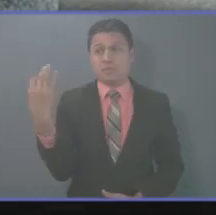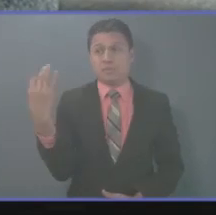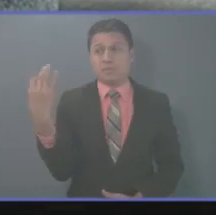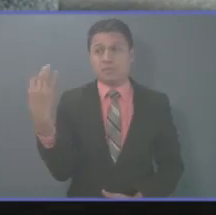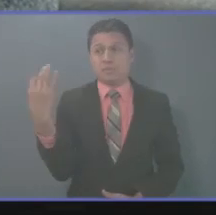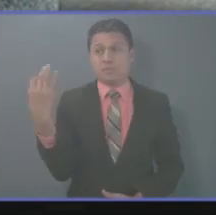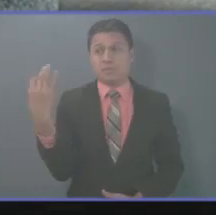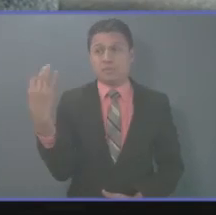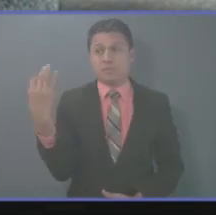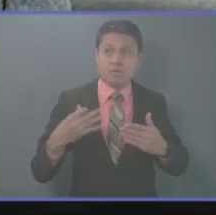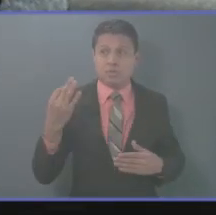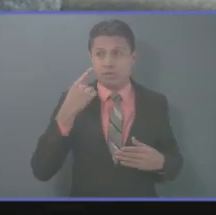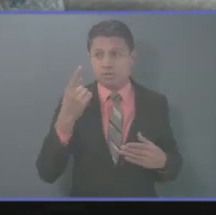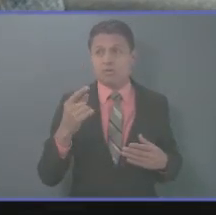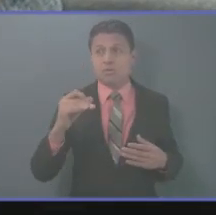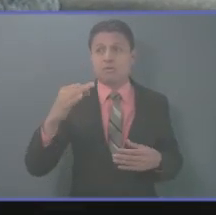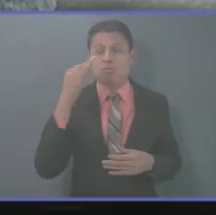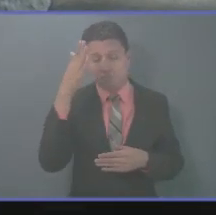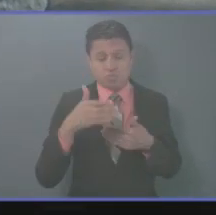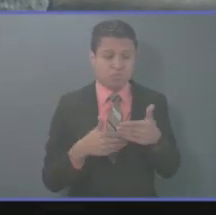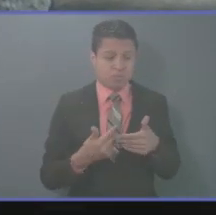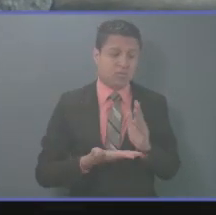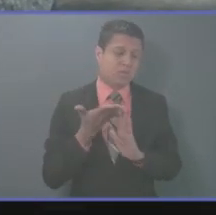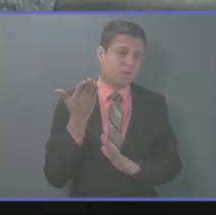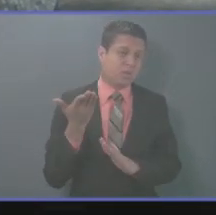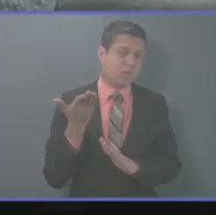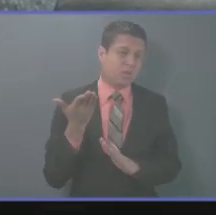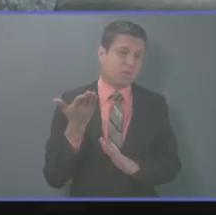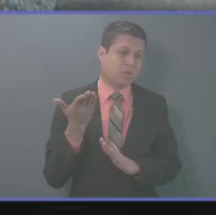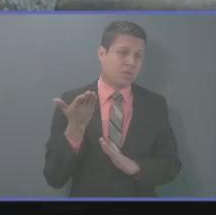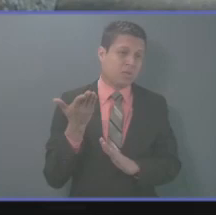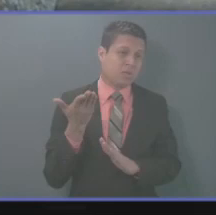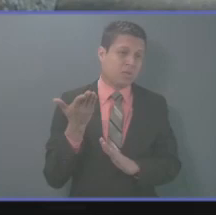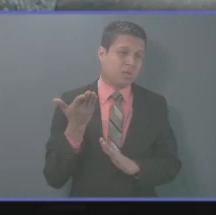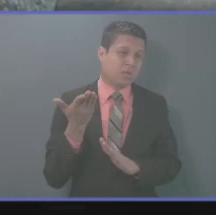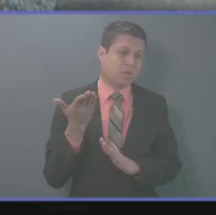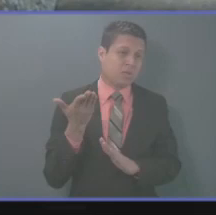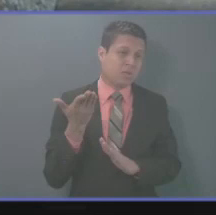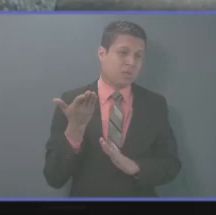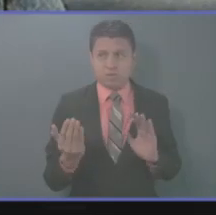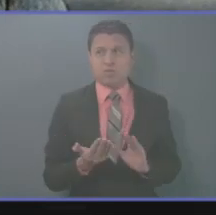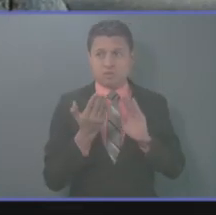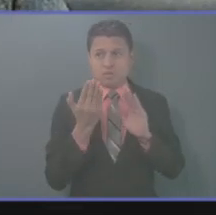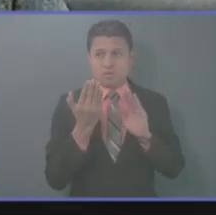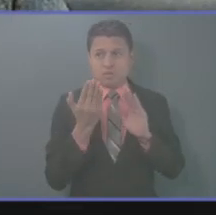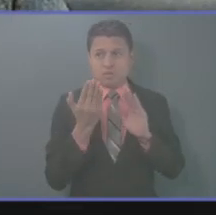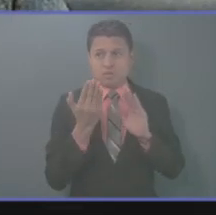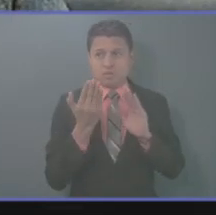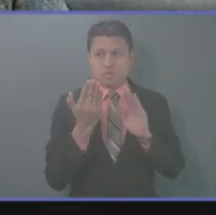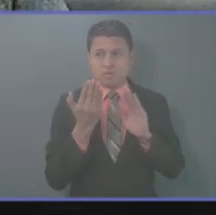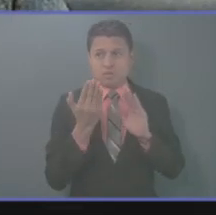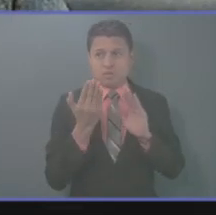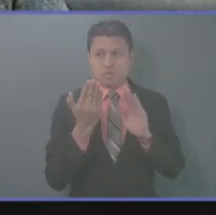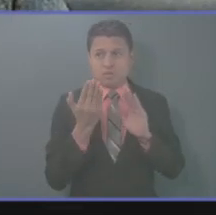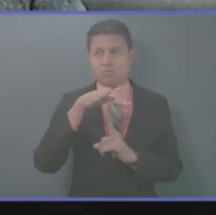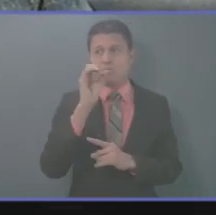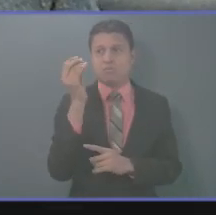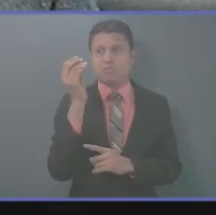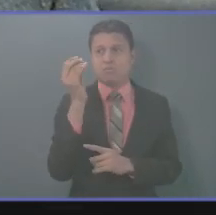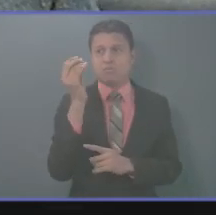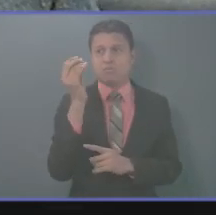parlamentario y tienen que ver para el fortalecimiento mismo de cómo enfrentar esta emergencia.